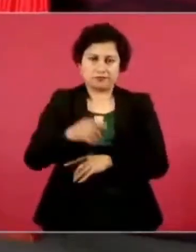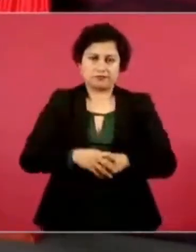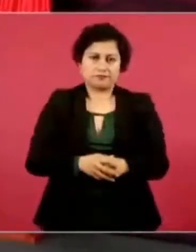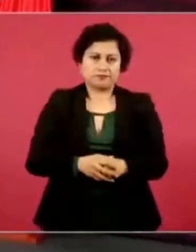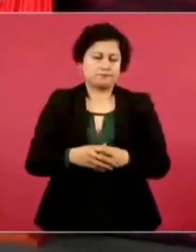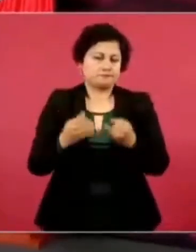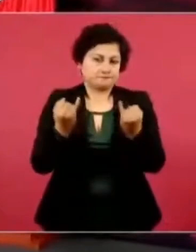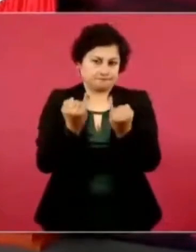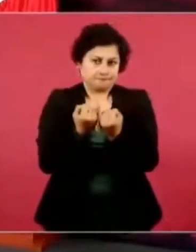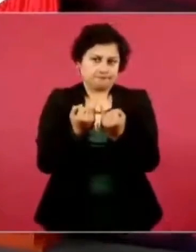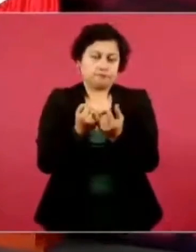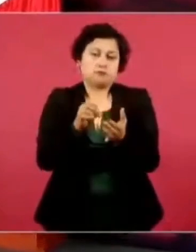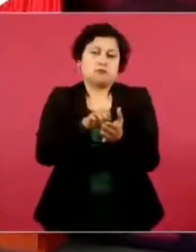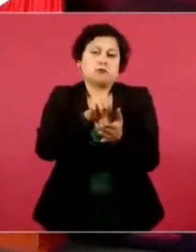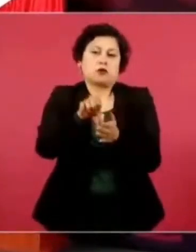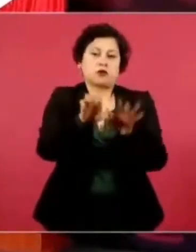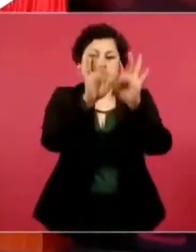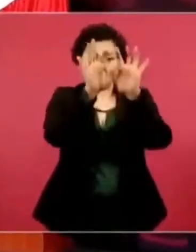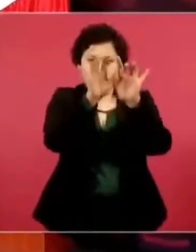Una crónica.